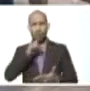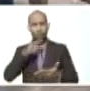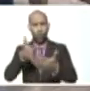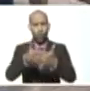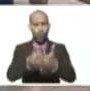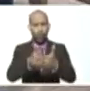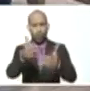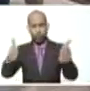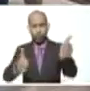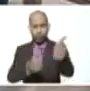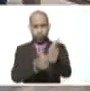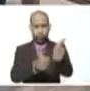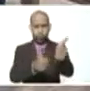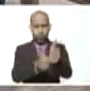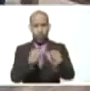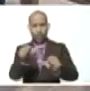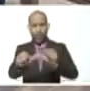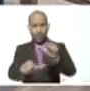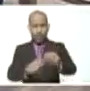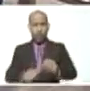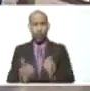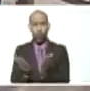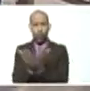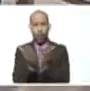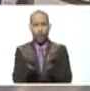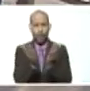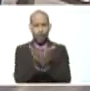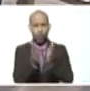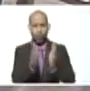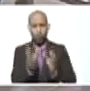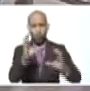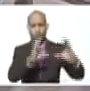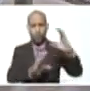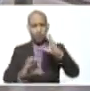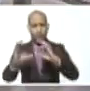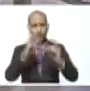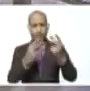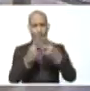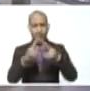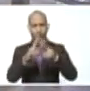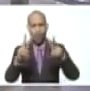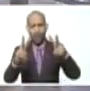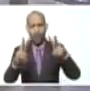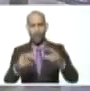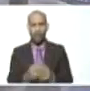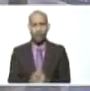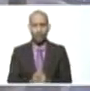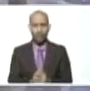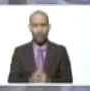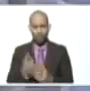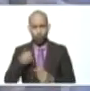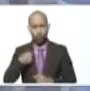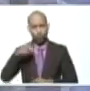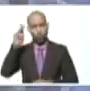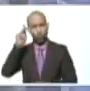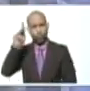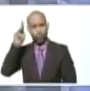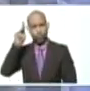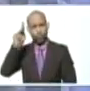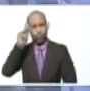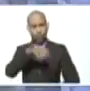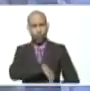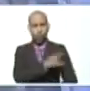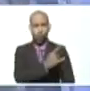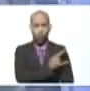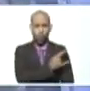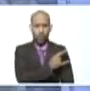copatrono del ciclo de estudios en Ciencias de la Paz, instituido por mí en la Pontificia